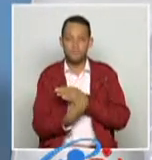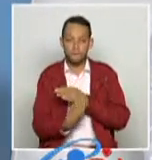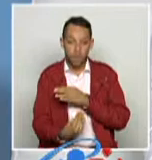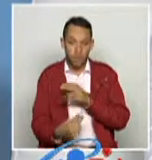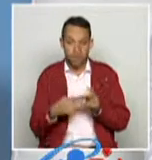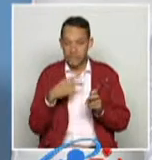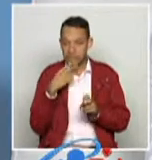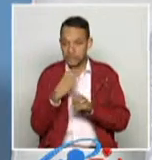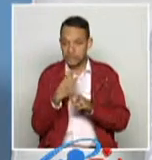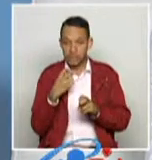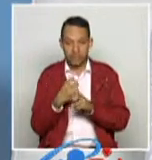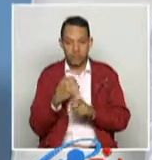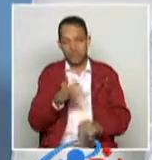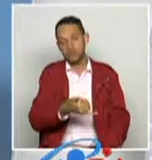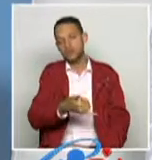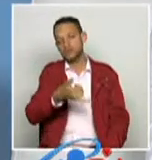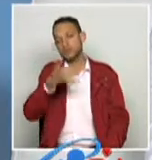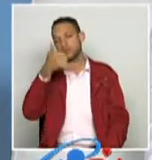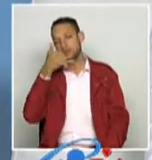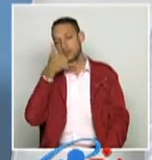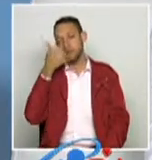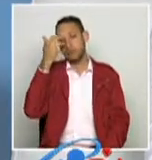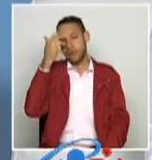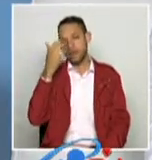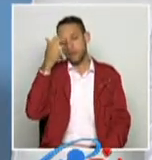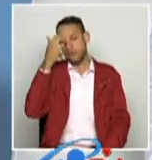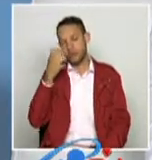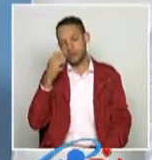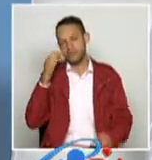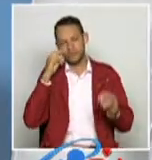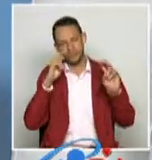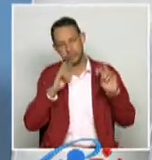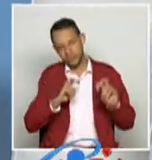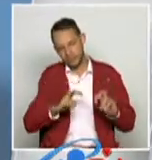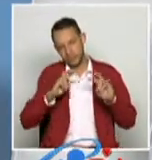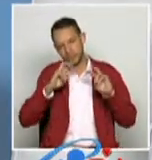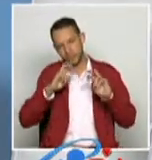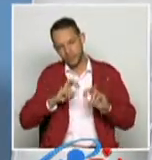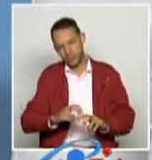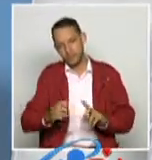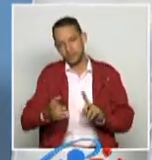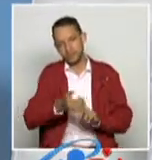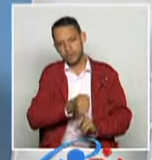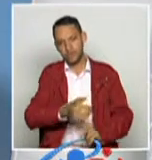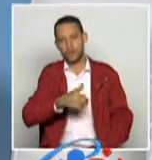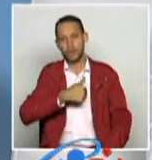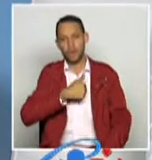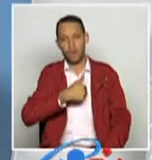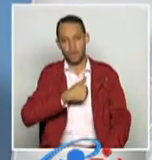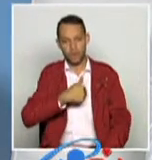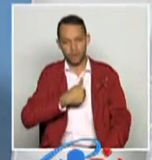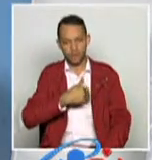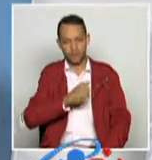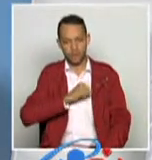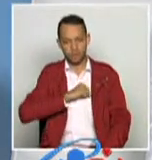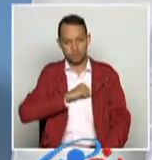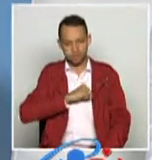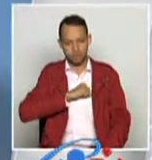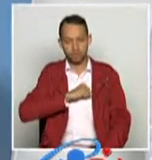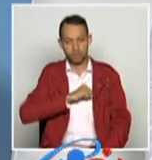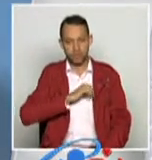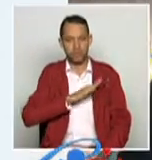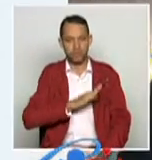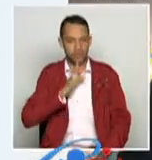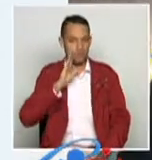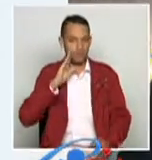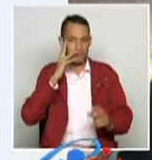del médico solicitando o valoración por cardiología pediátrica o la solicitud de un ecocardiograma que